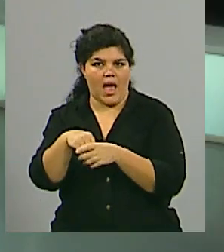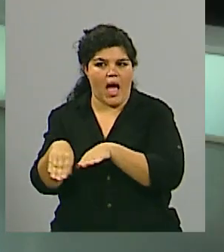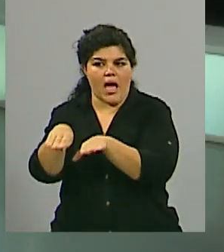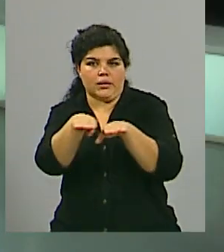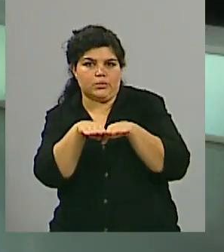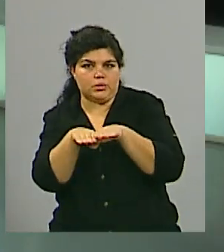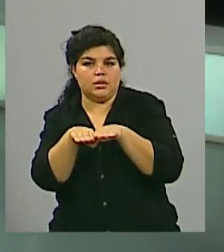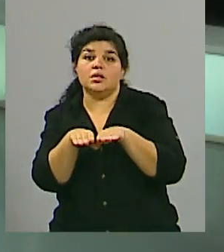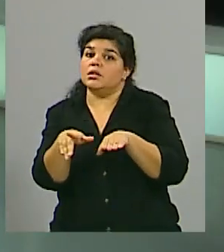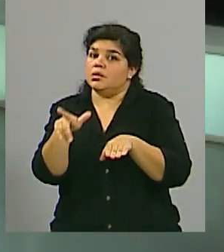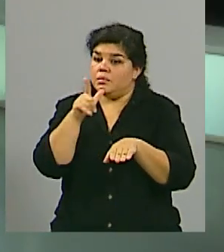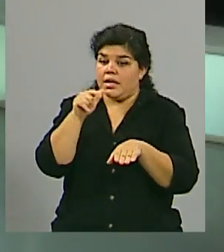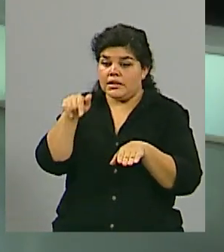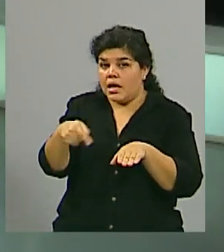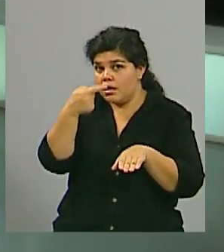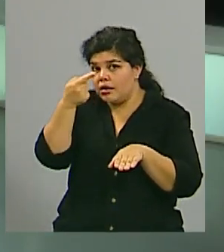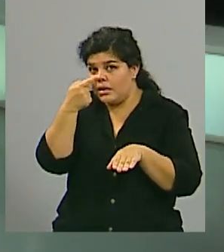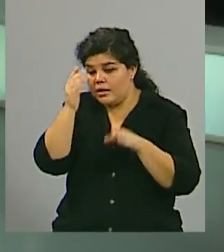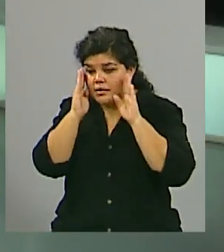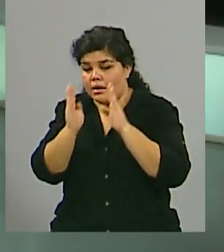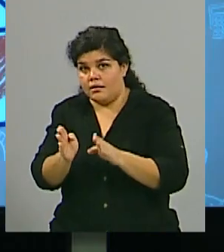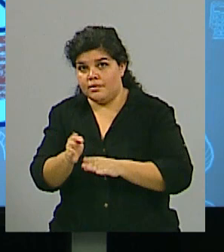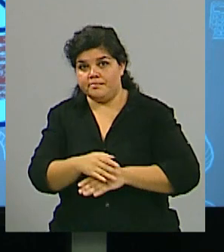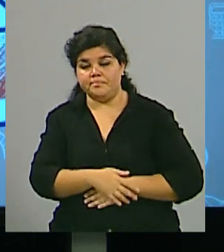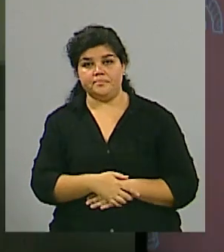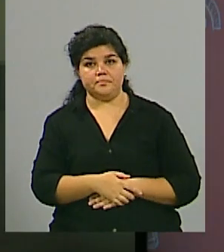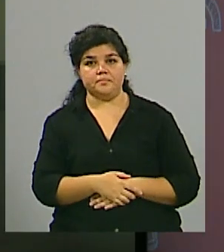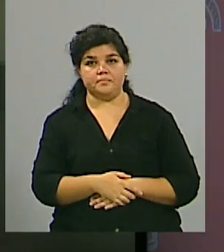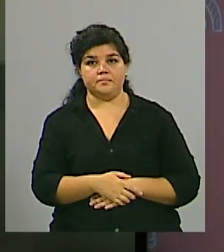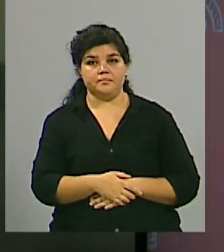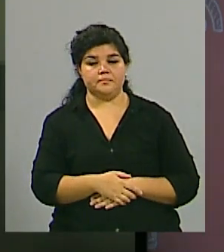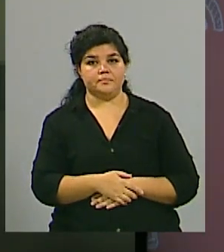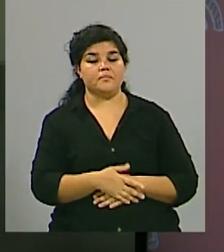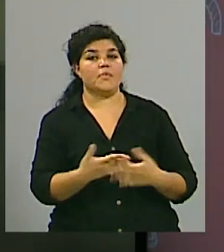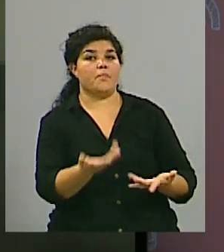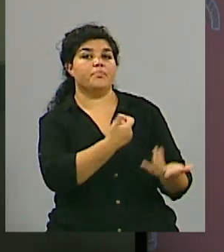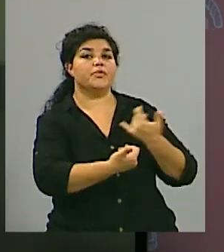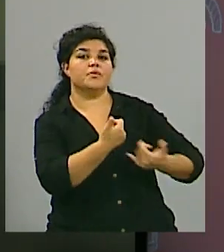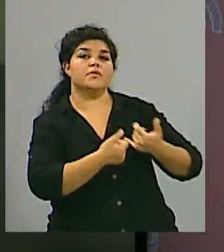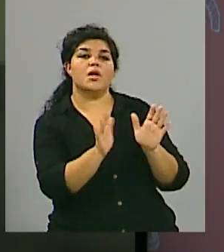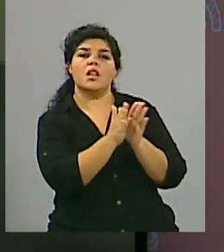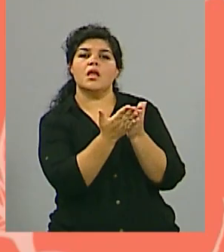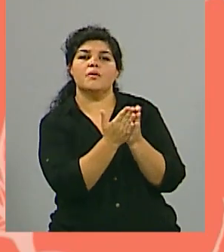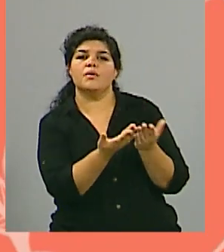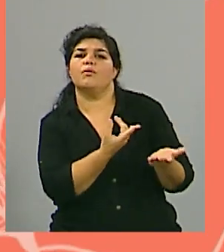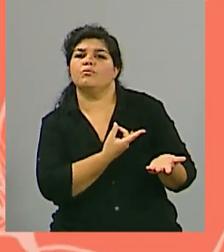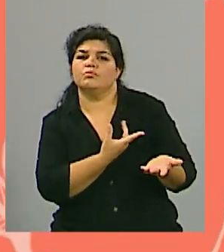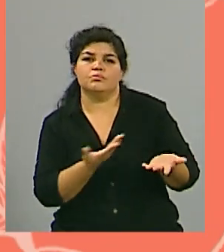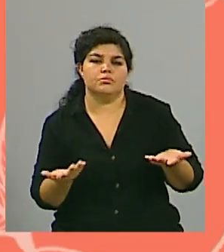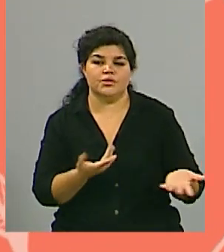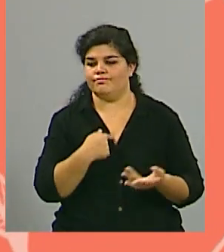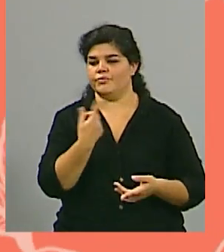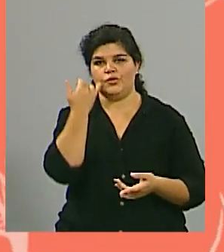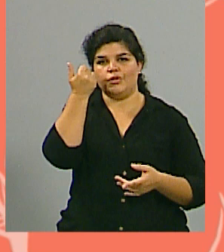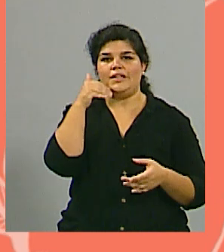yo creo que eso es lo interesante e importante a tener en cuenta. Bueno, Mario, contanos cómo hacemos para encontrarnos con el libro. Nosotros ya tenemos el nuestro, pero digo, la